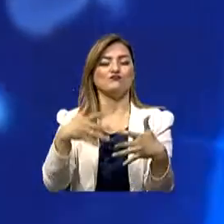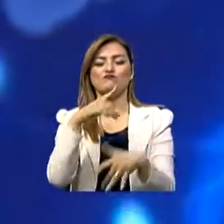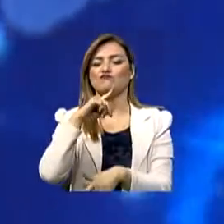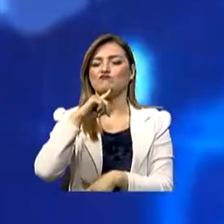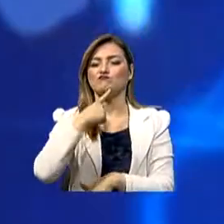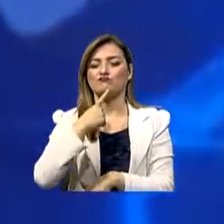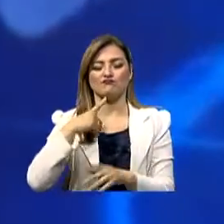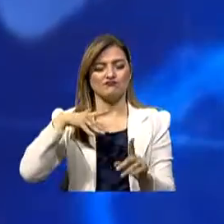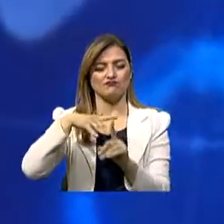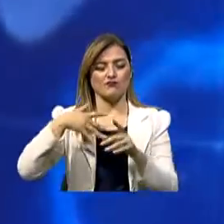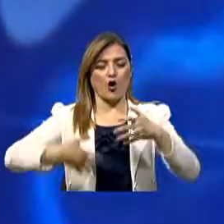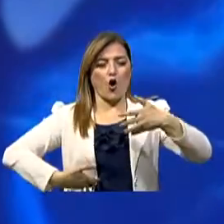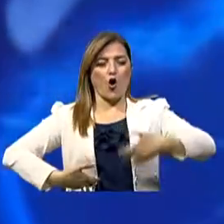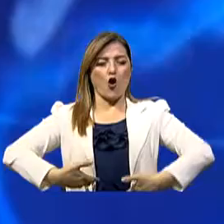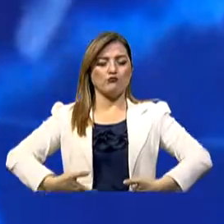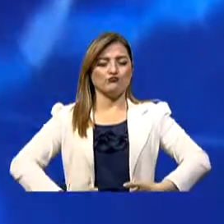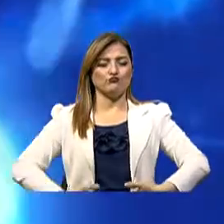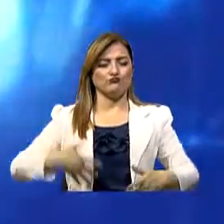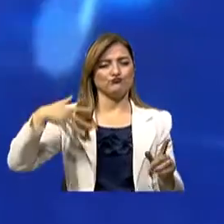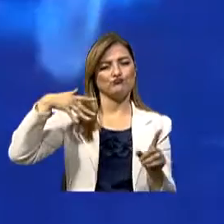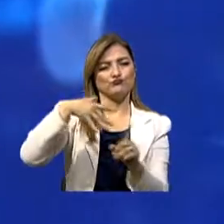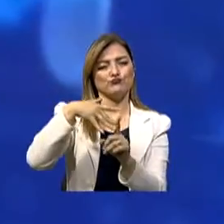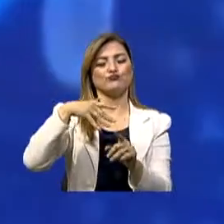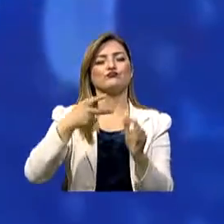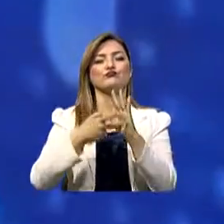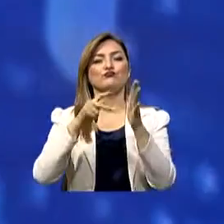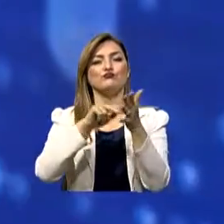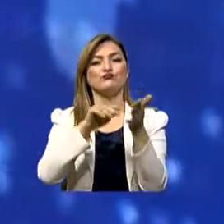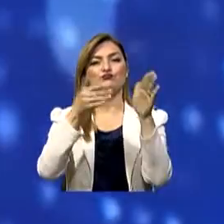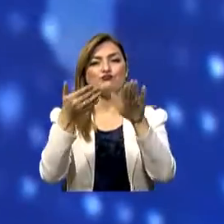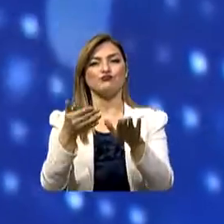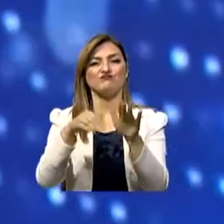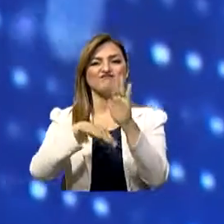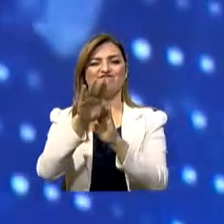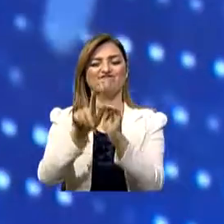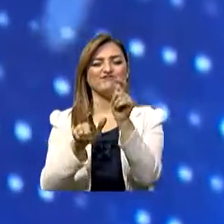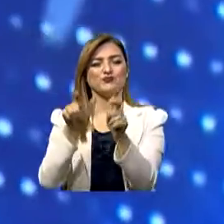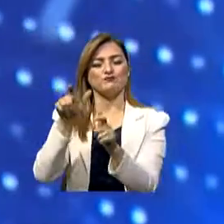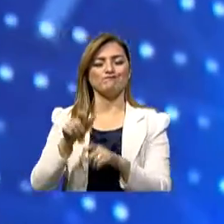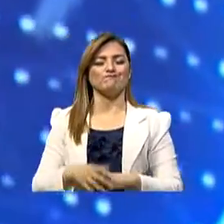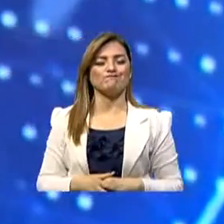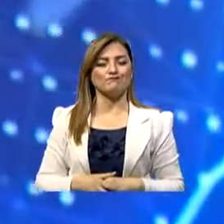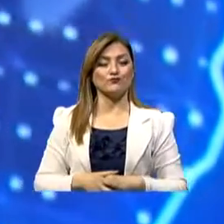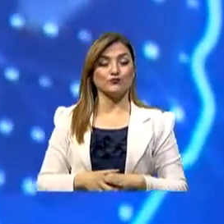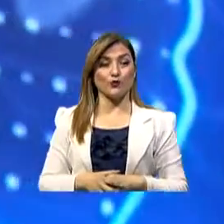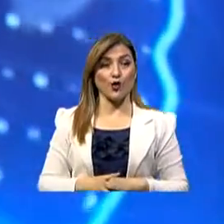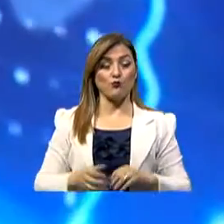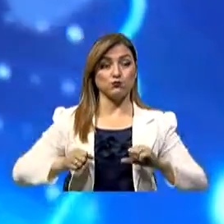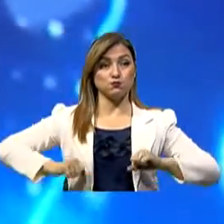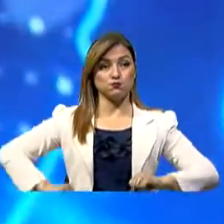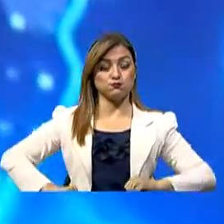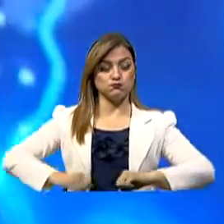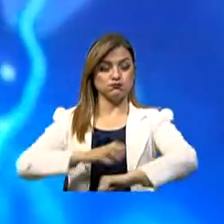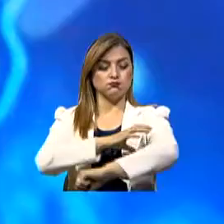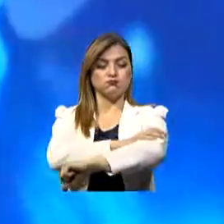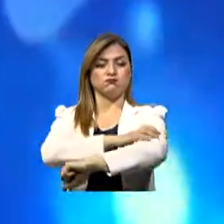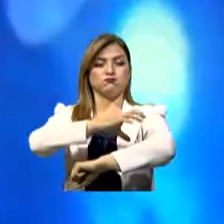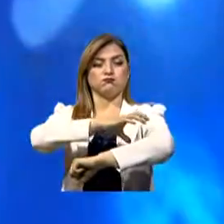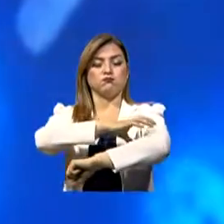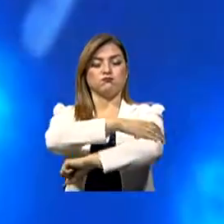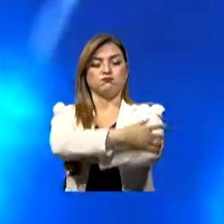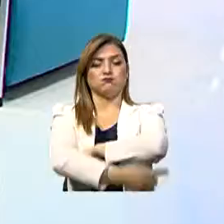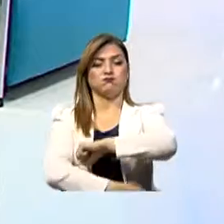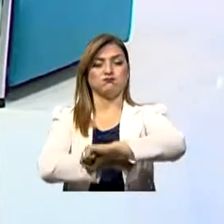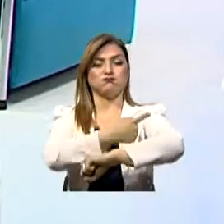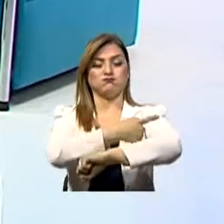ataca muchos órganos y produce más de mortalidad grande en los pacientes tenemos la obesidad la hipertensión el área del sueño